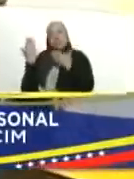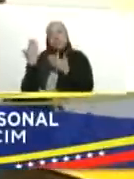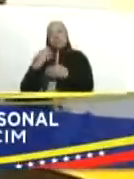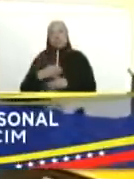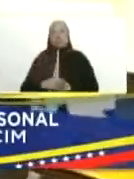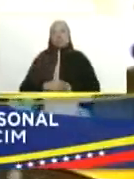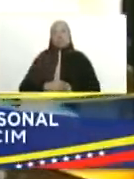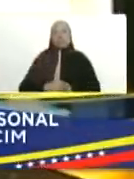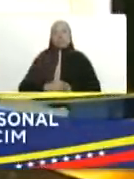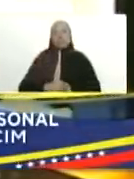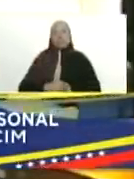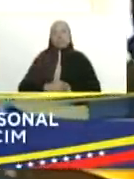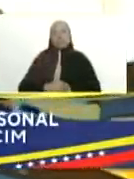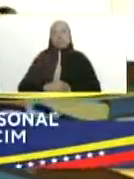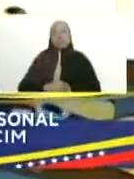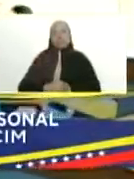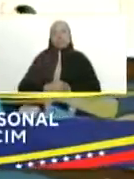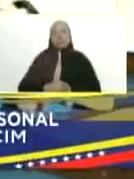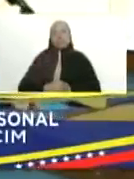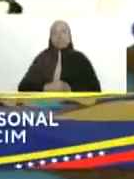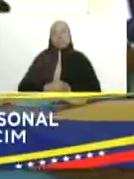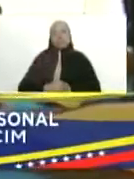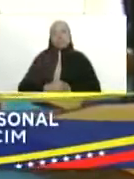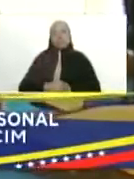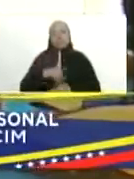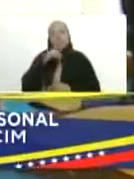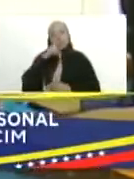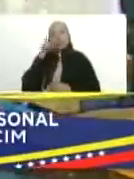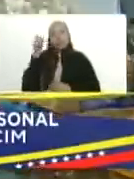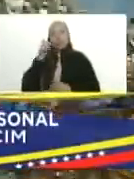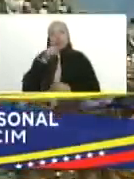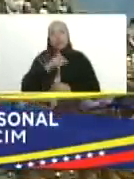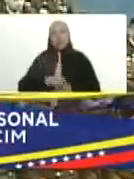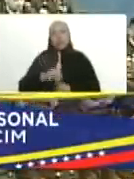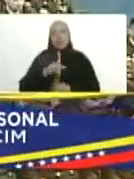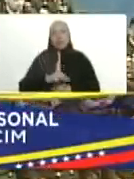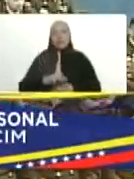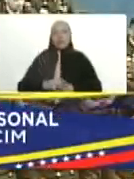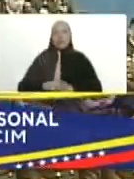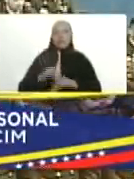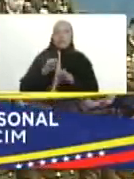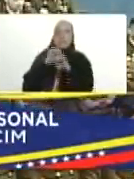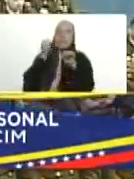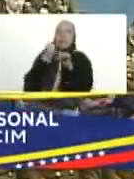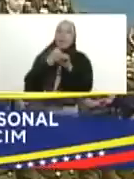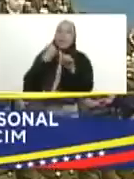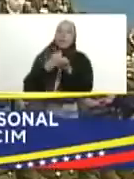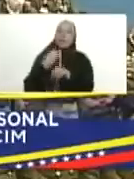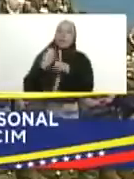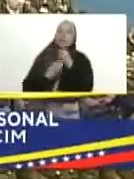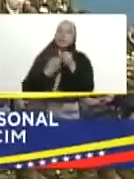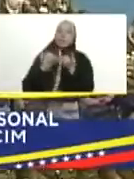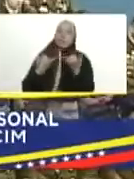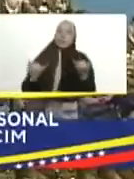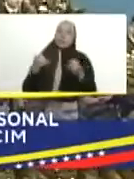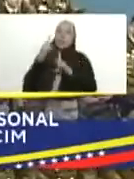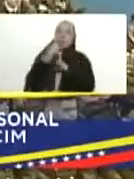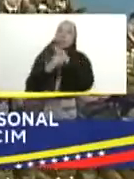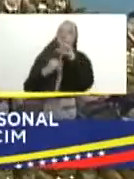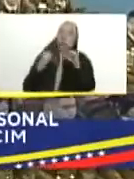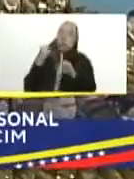jefe de la Fuerza Armada Nacional Bolivariana, Nicolás Maduro Moros, más temprano en su red social